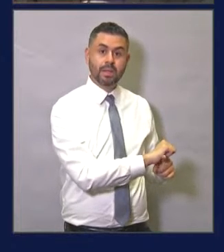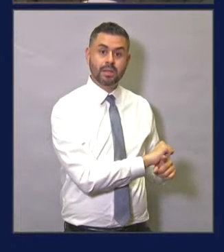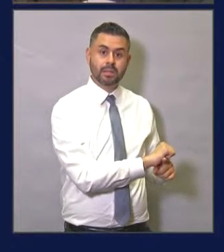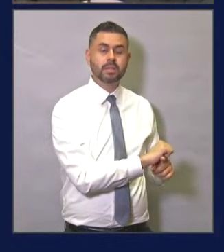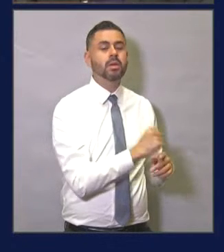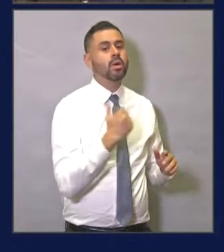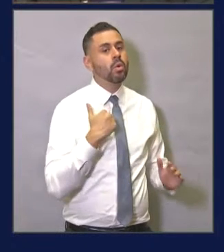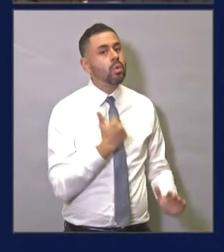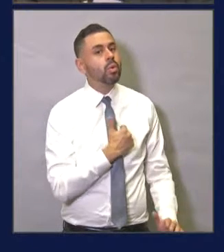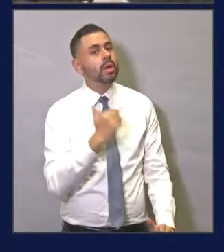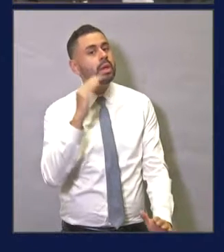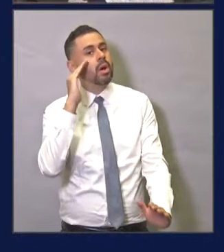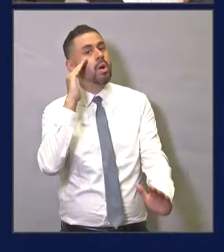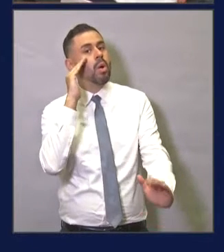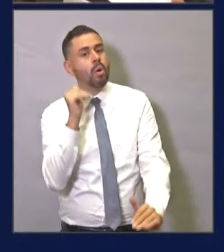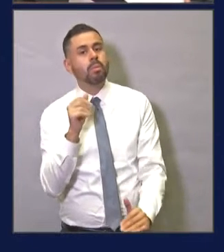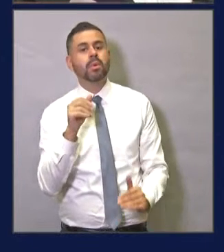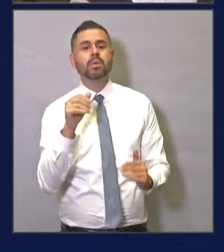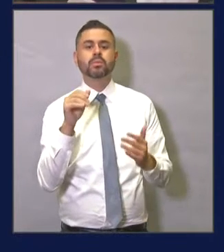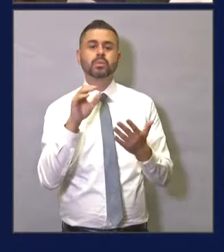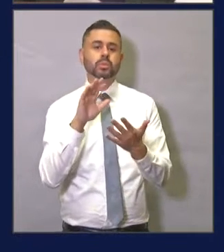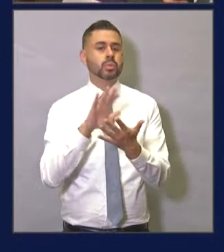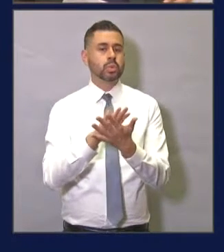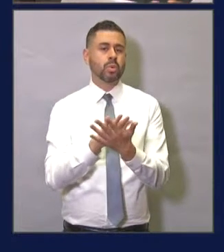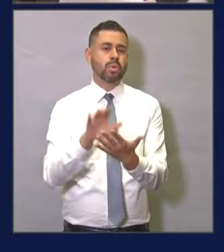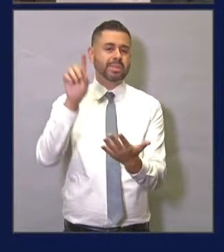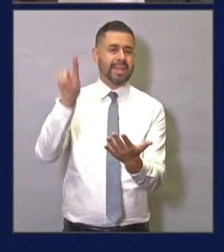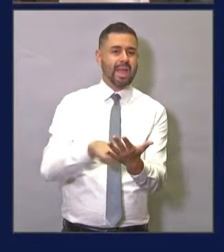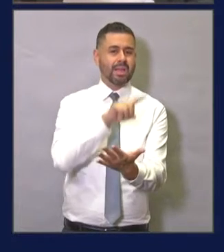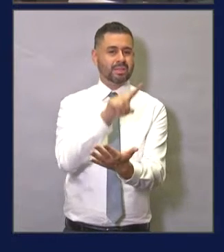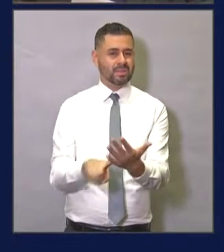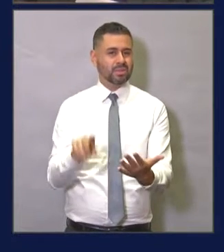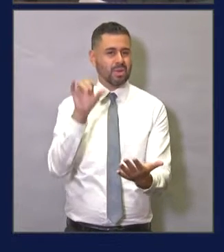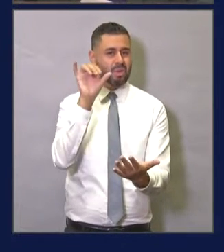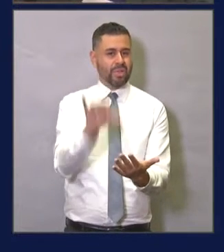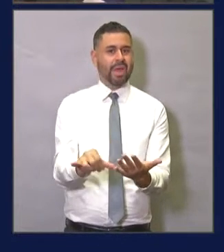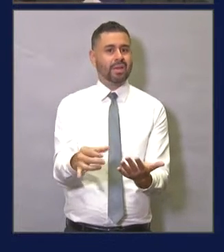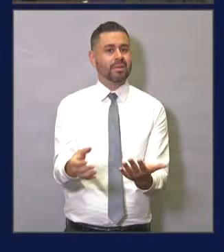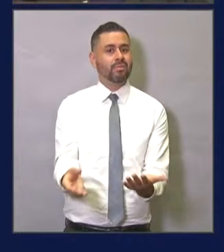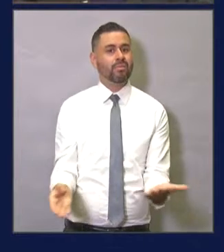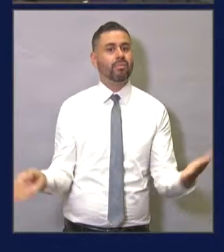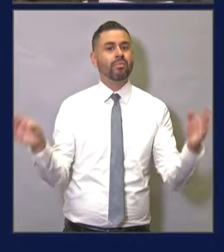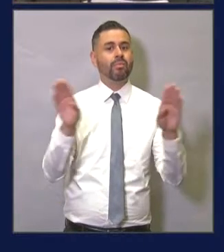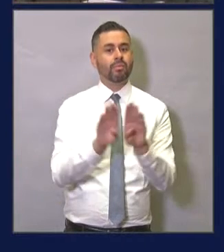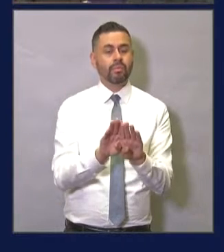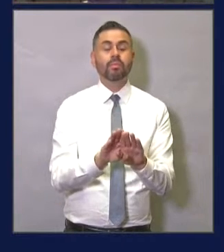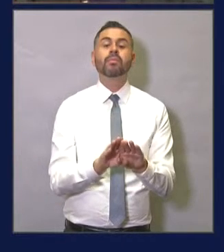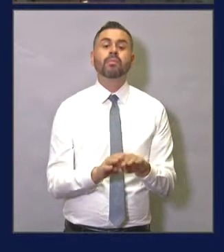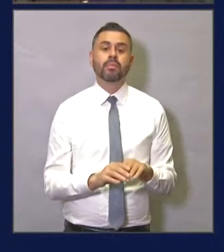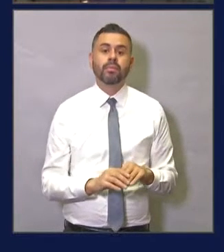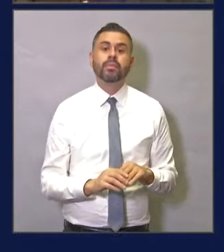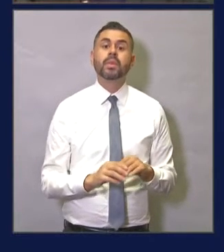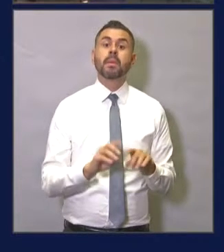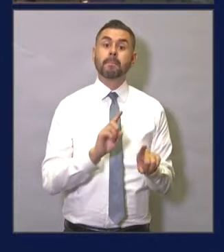cancele cualquier actividad del equipo que implique más que entrenamiento individual, acondicionamiento o desarrollo